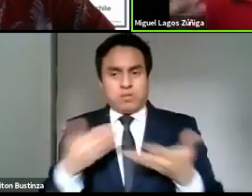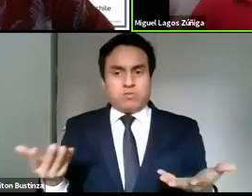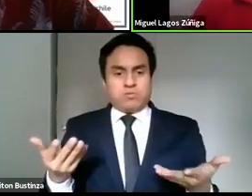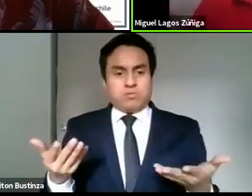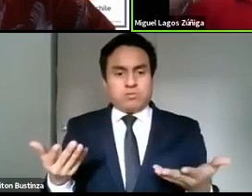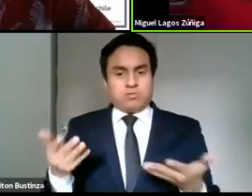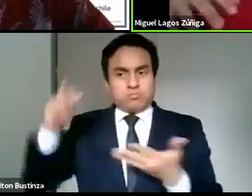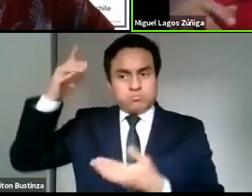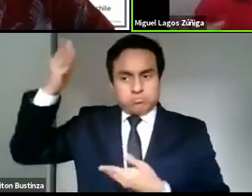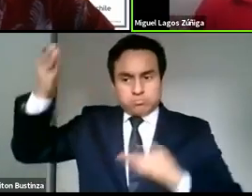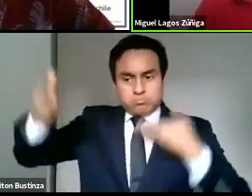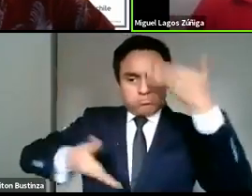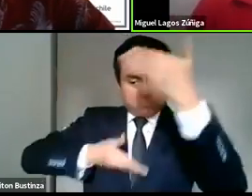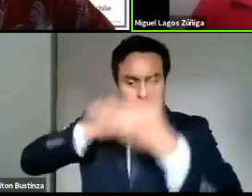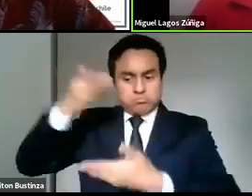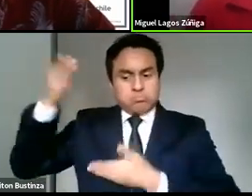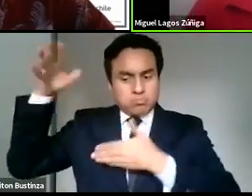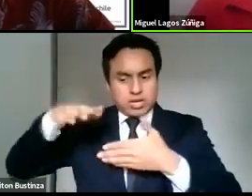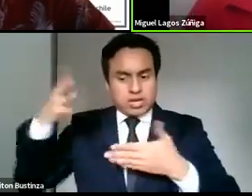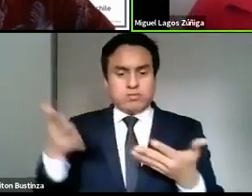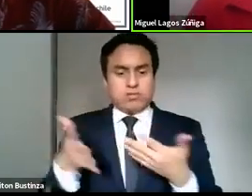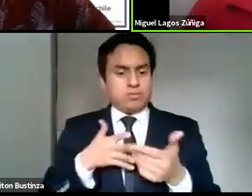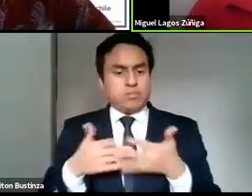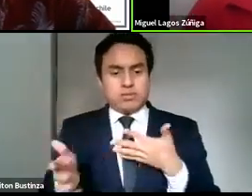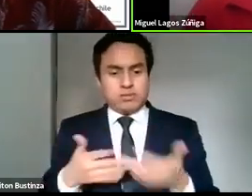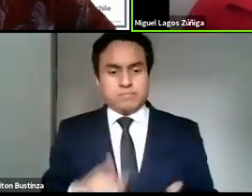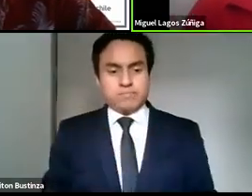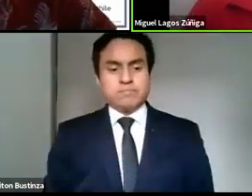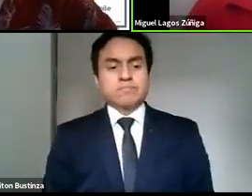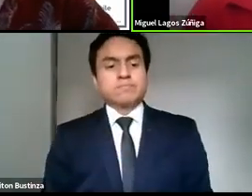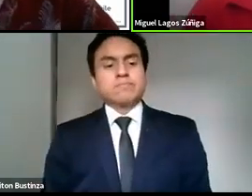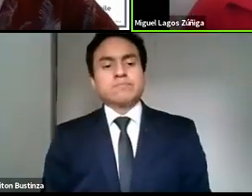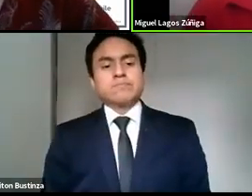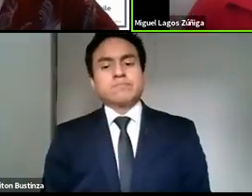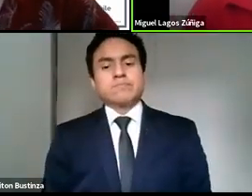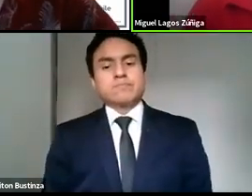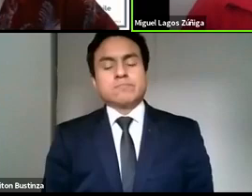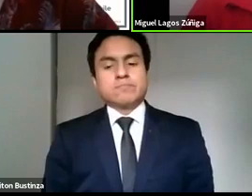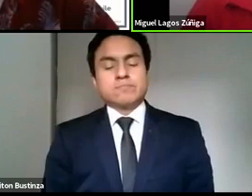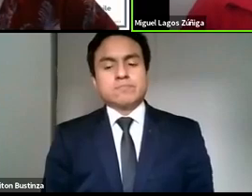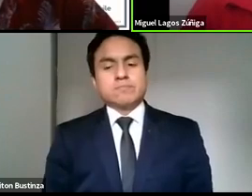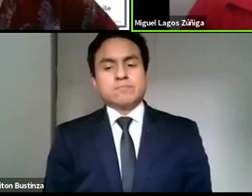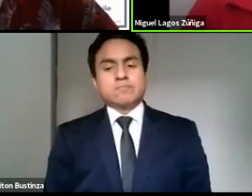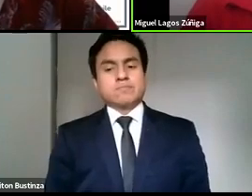de lo que lo estoy regando naturalmente por la lluvia.